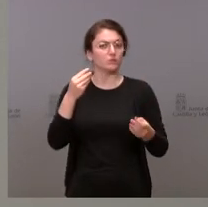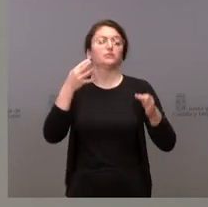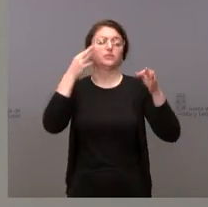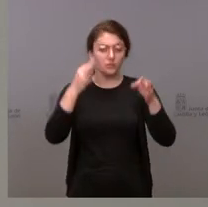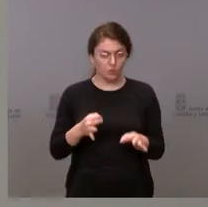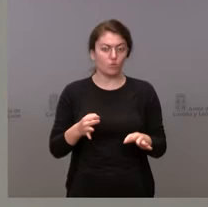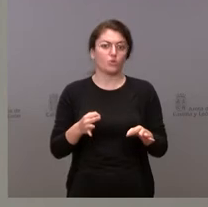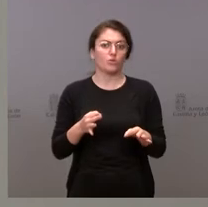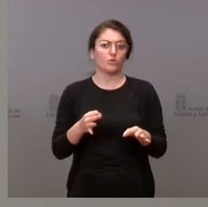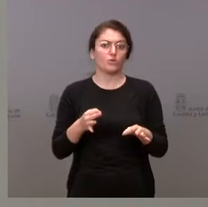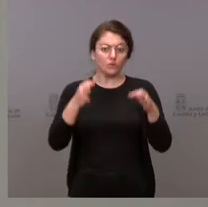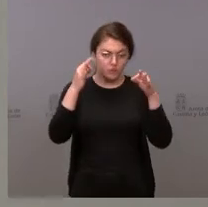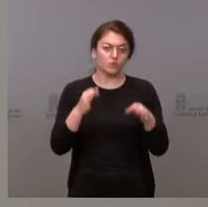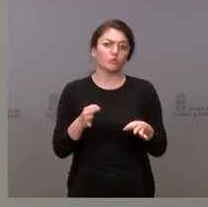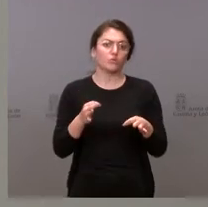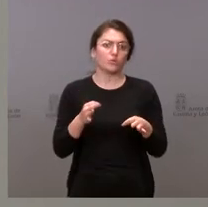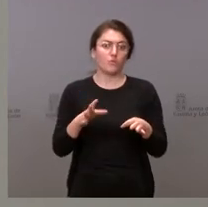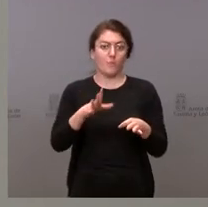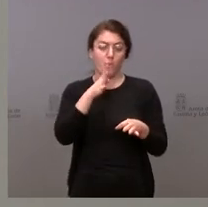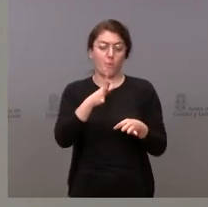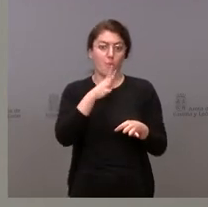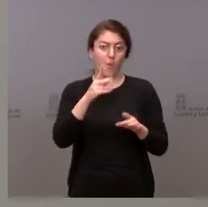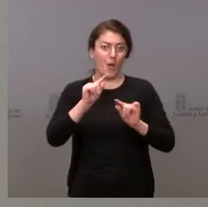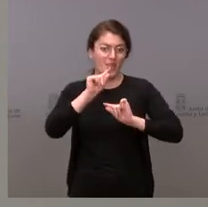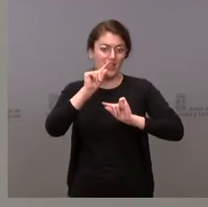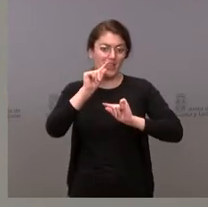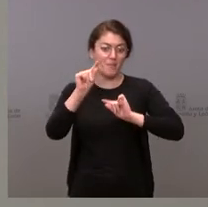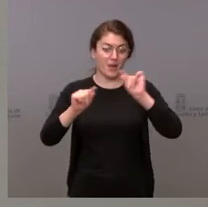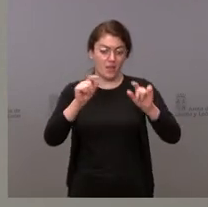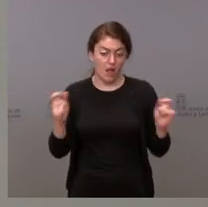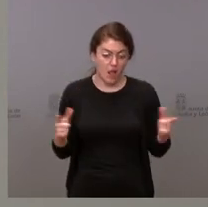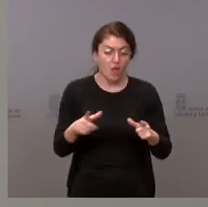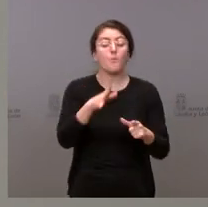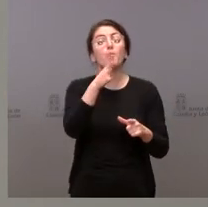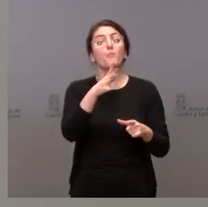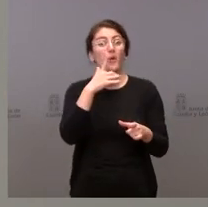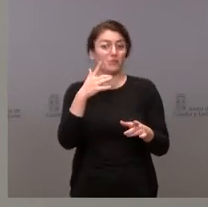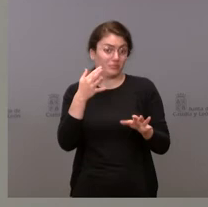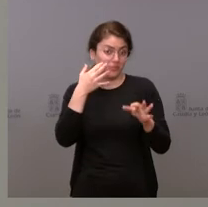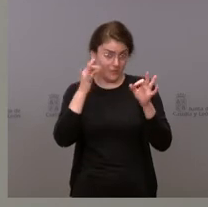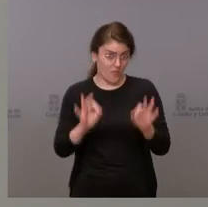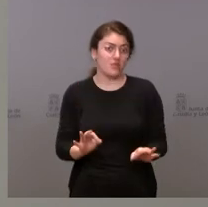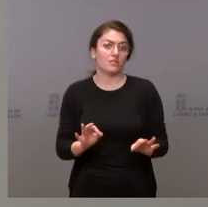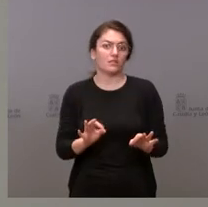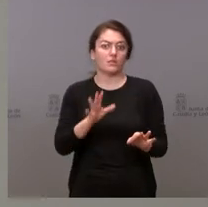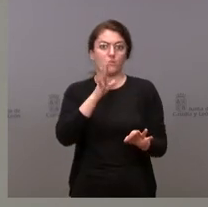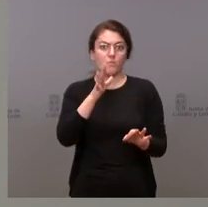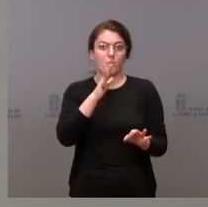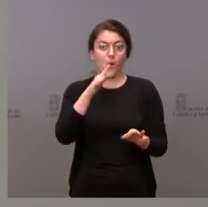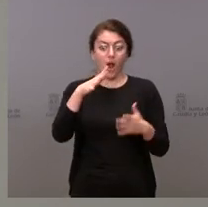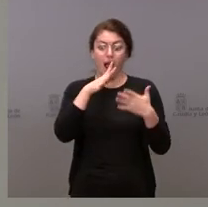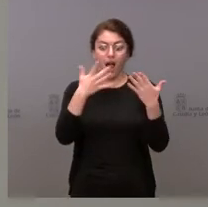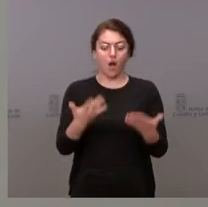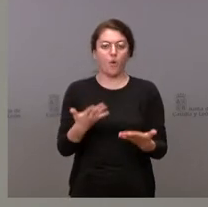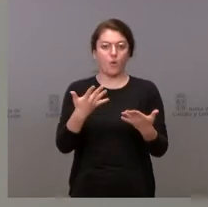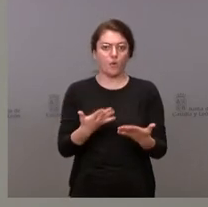una tregua que nos da la infección por una razón evidente y es que es la decisión de la nueva manera o